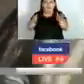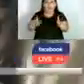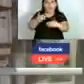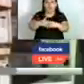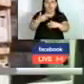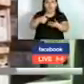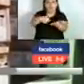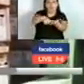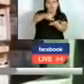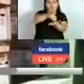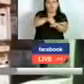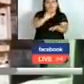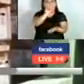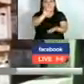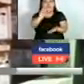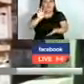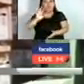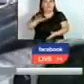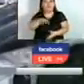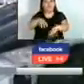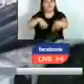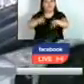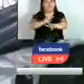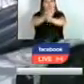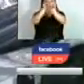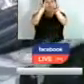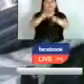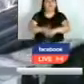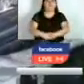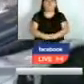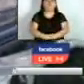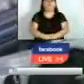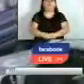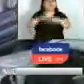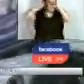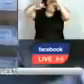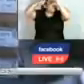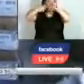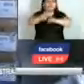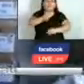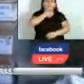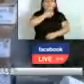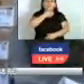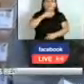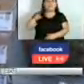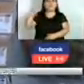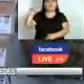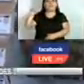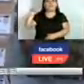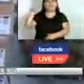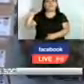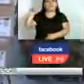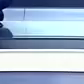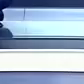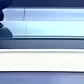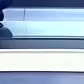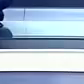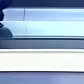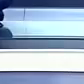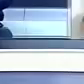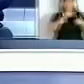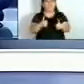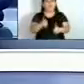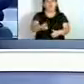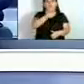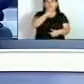22 municipios pertenecientes al Departamento de La Paz. Con imágenes y reportes, informó Dani Guarita. Y seguimos